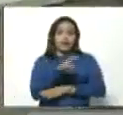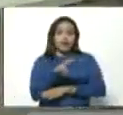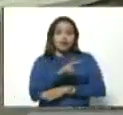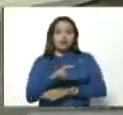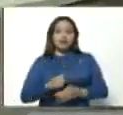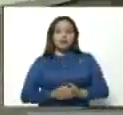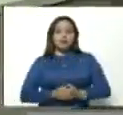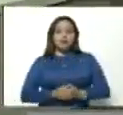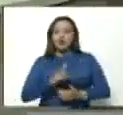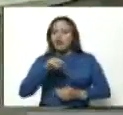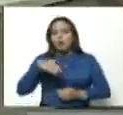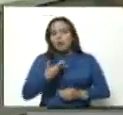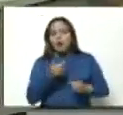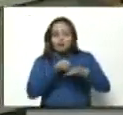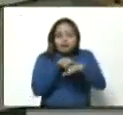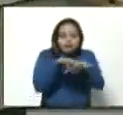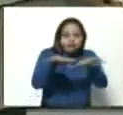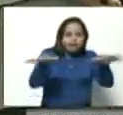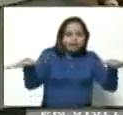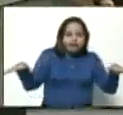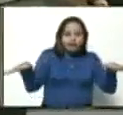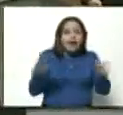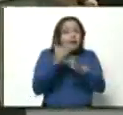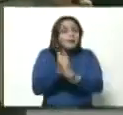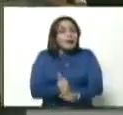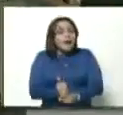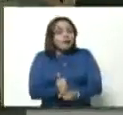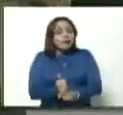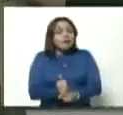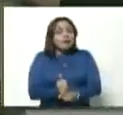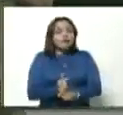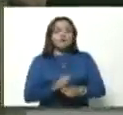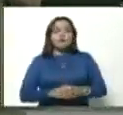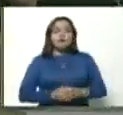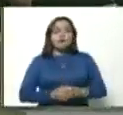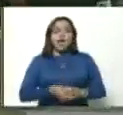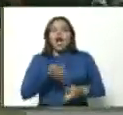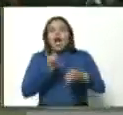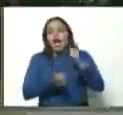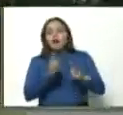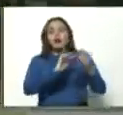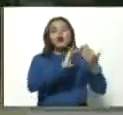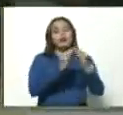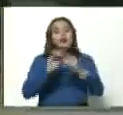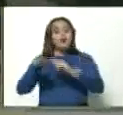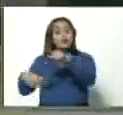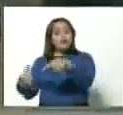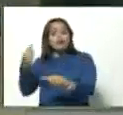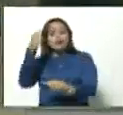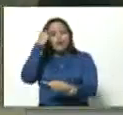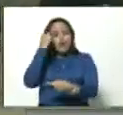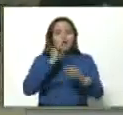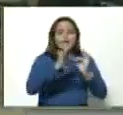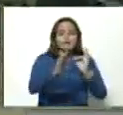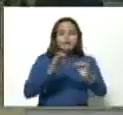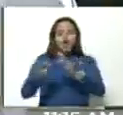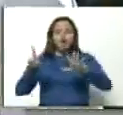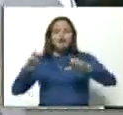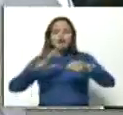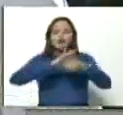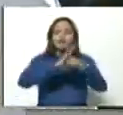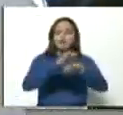estar difundiéndose por alguna parte. Esperamos que aparezcan algunos casos comunitarios en los próximos días, por lo tanto es importante e